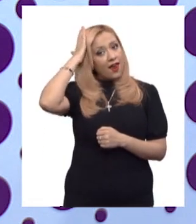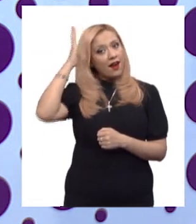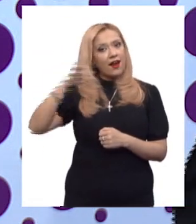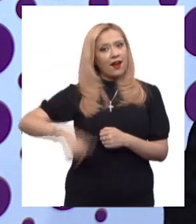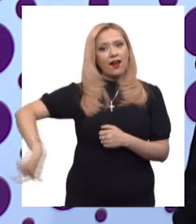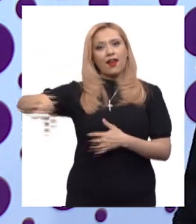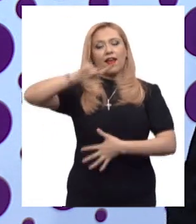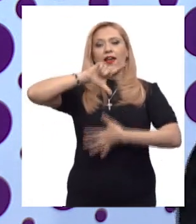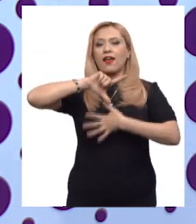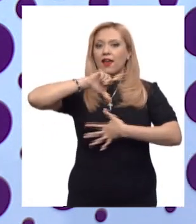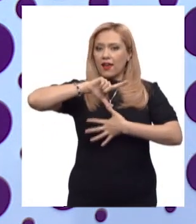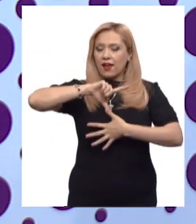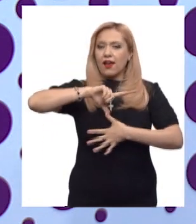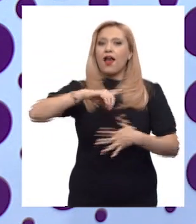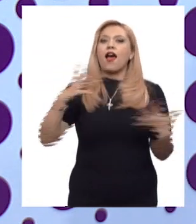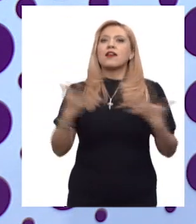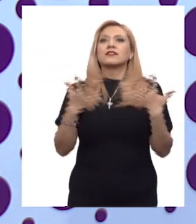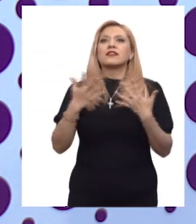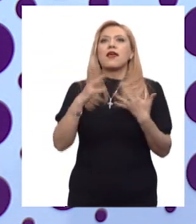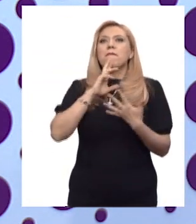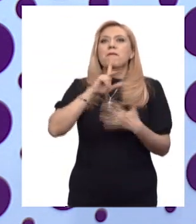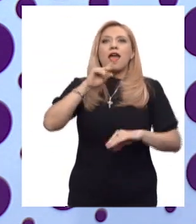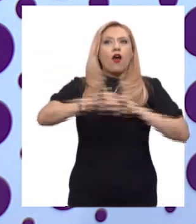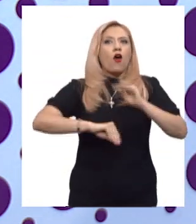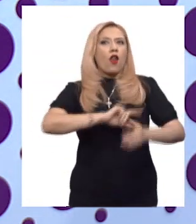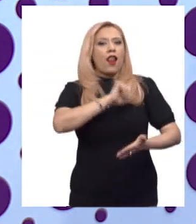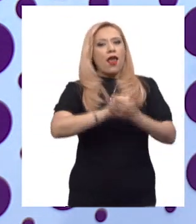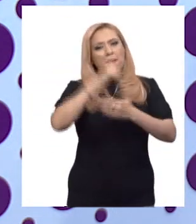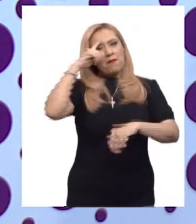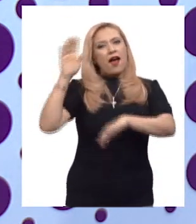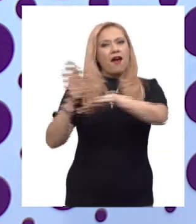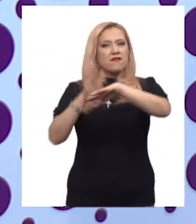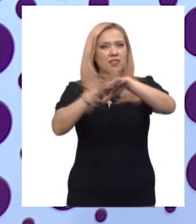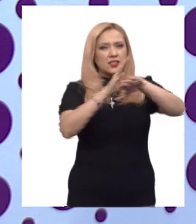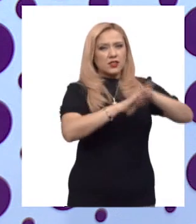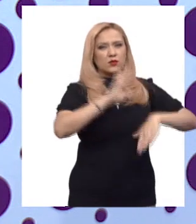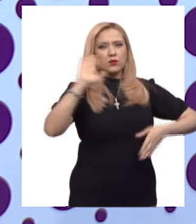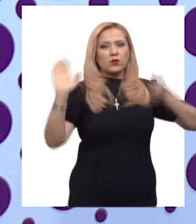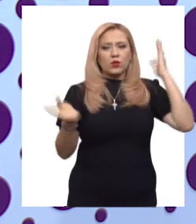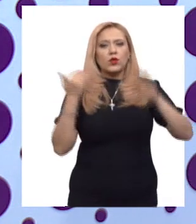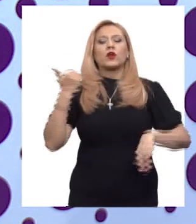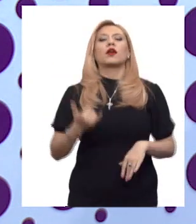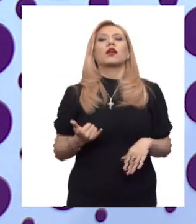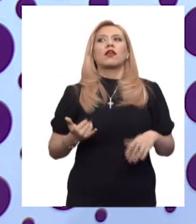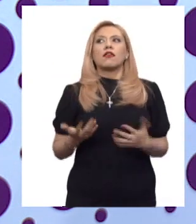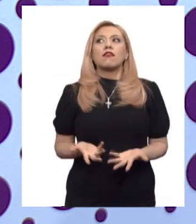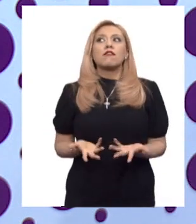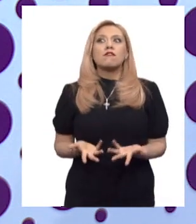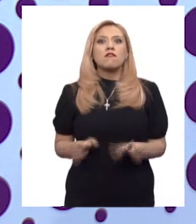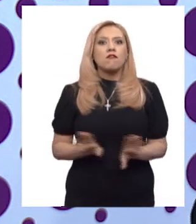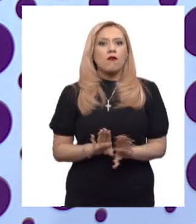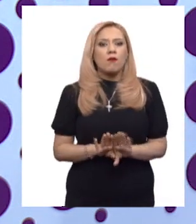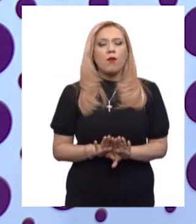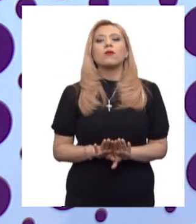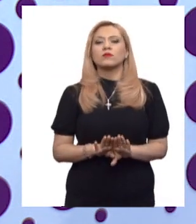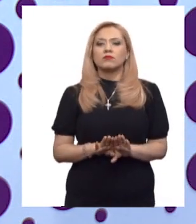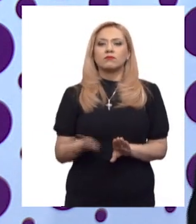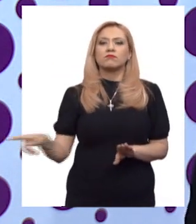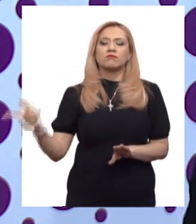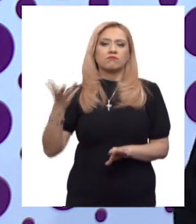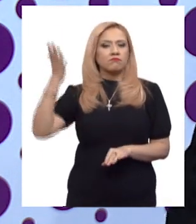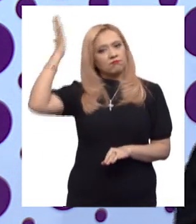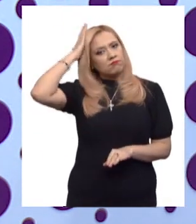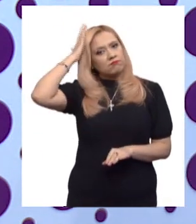región, hagamos la mejor ley de alertadores del mundo otra vez y la mejor implementación que pueda existir para liderar la